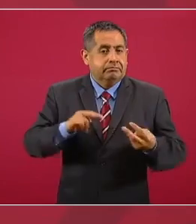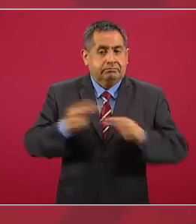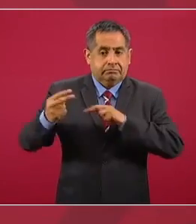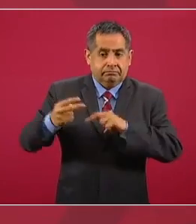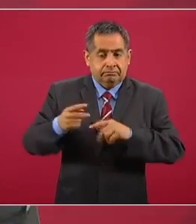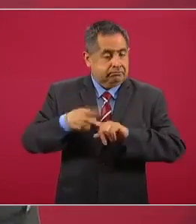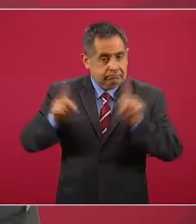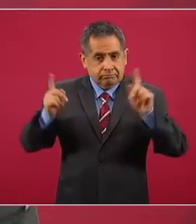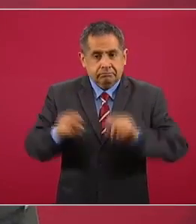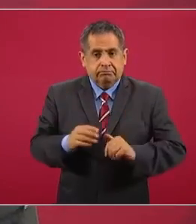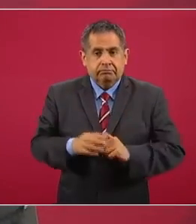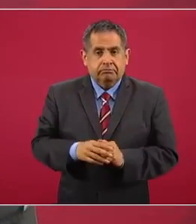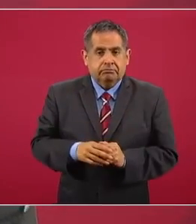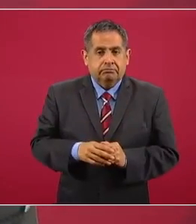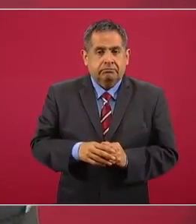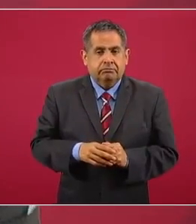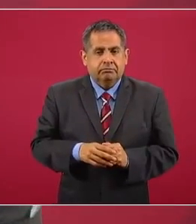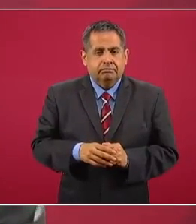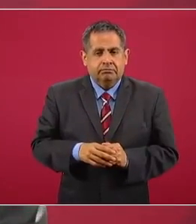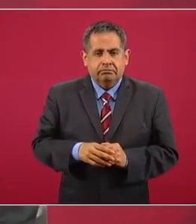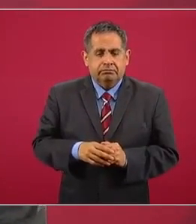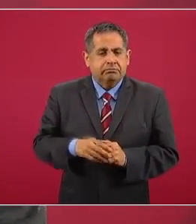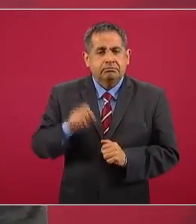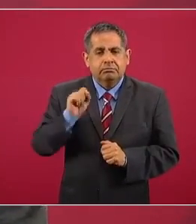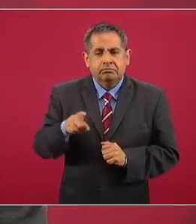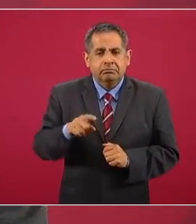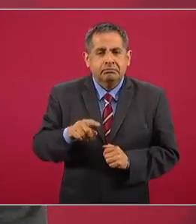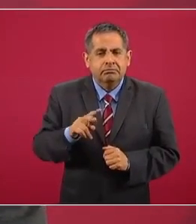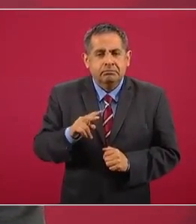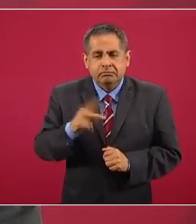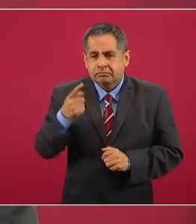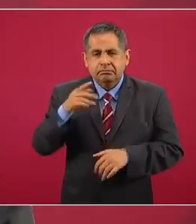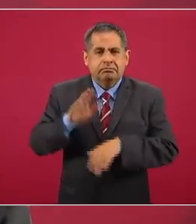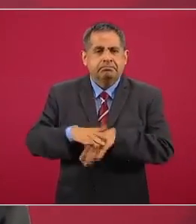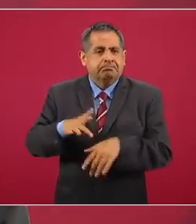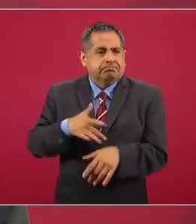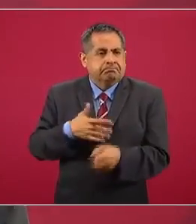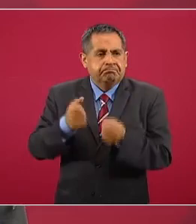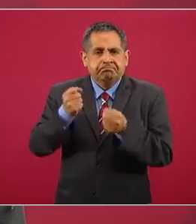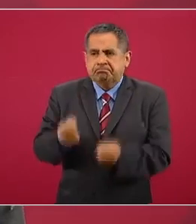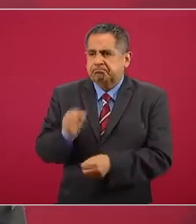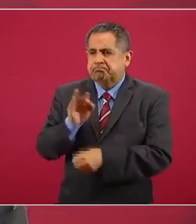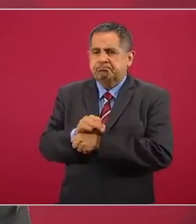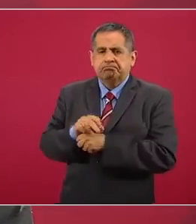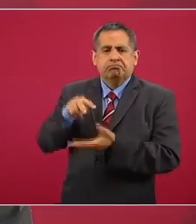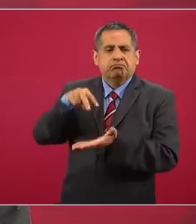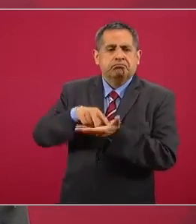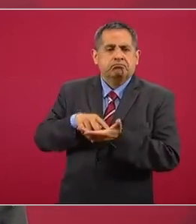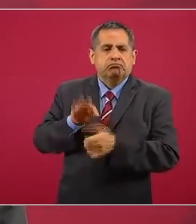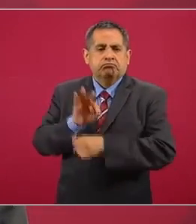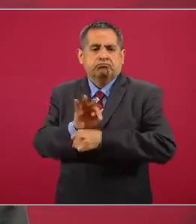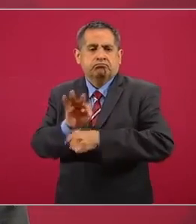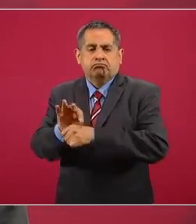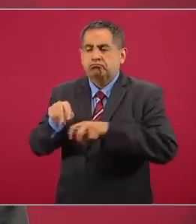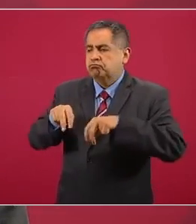contrario, sí, esto es seguridad, es protección